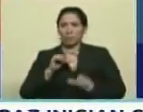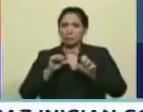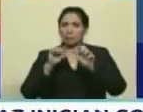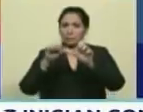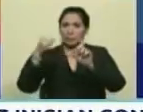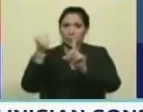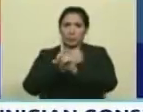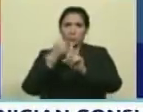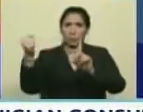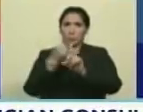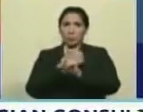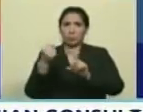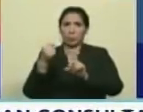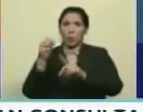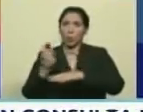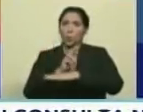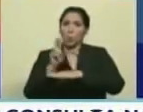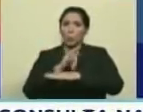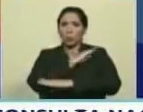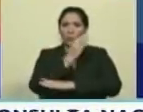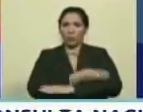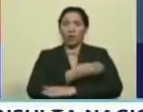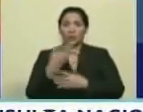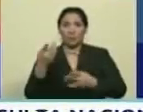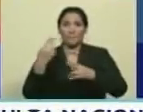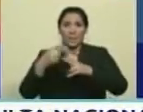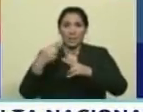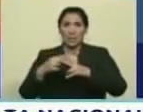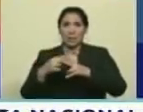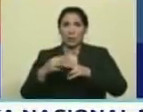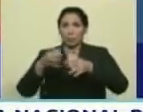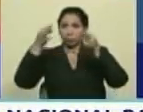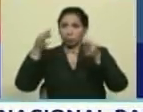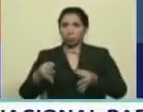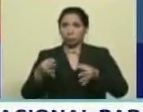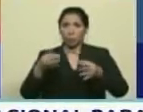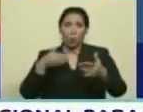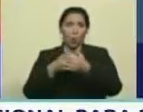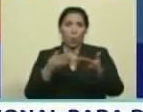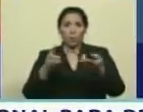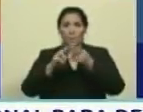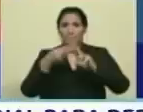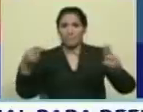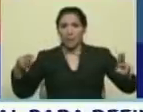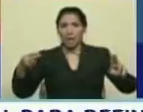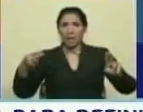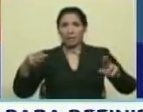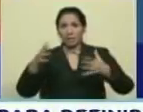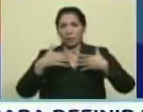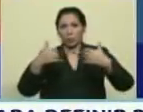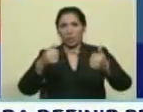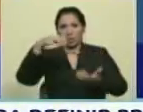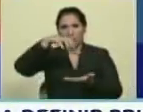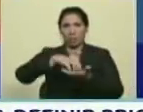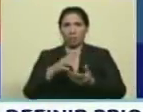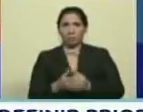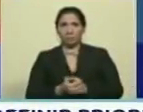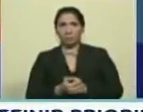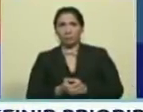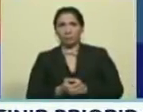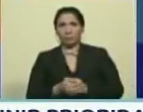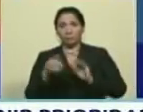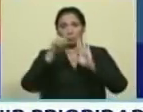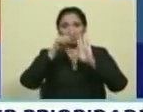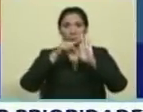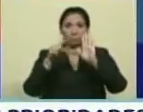la fuerza constituyen peligros reales para la paz y la seguridad en la región. La observancia de los principios